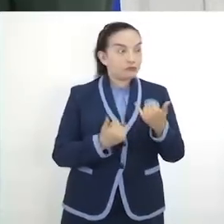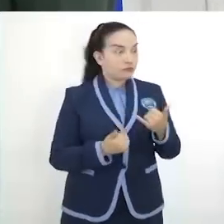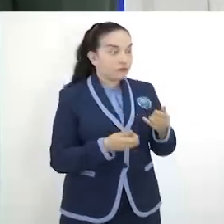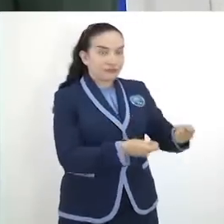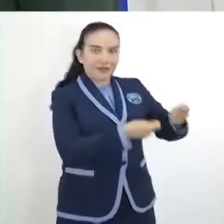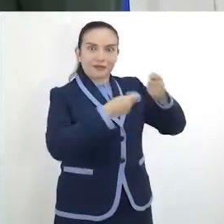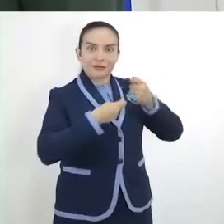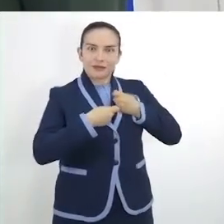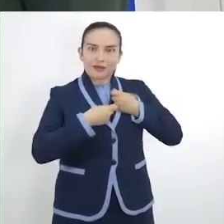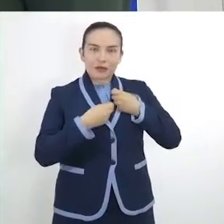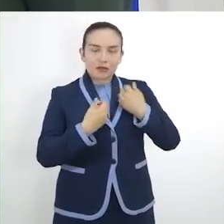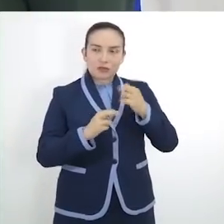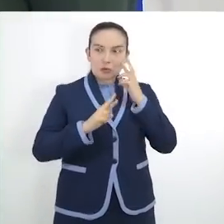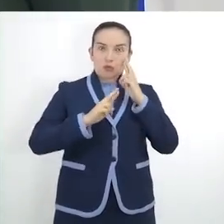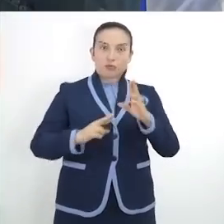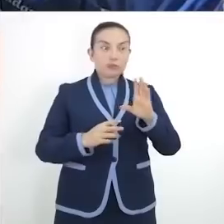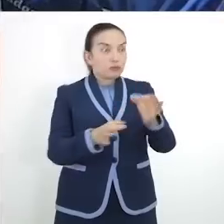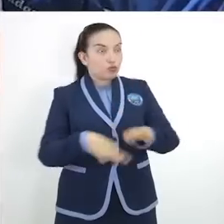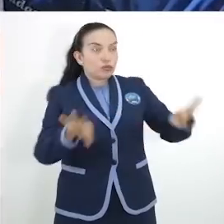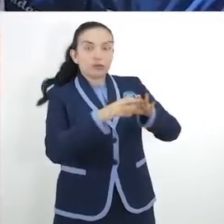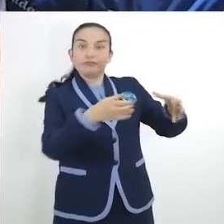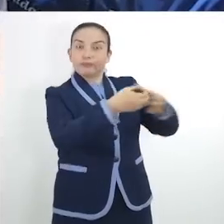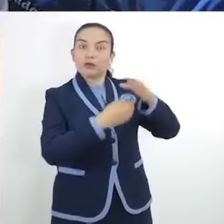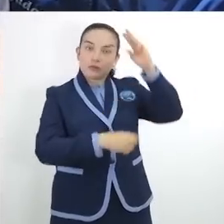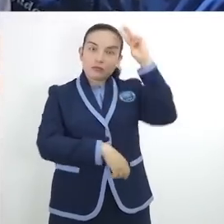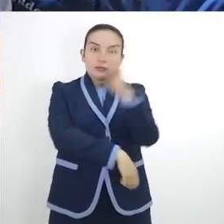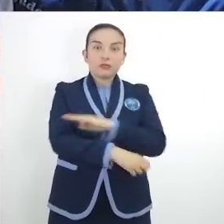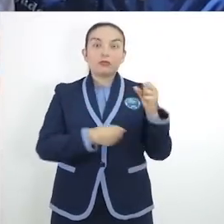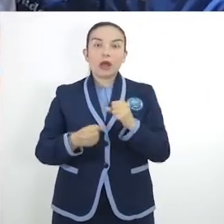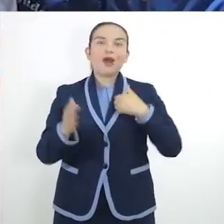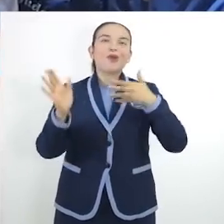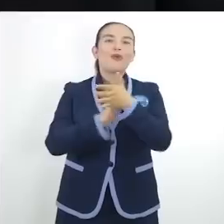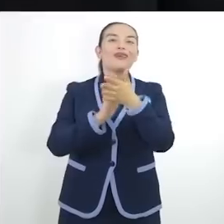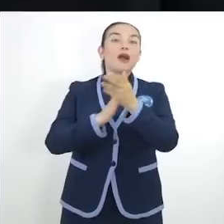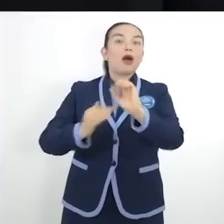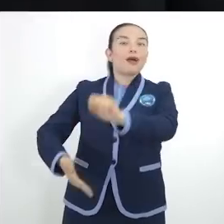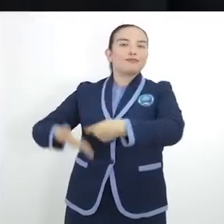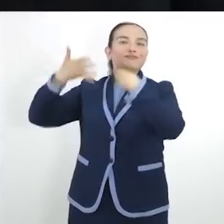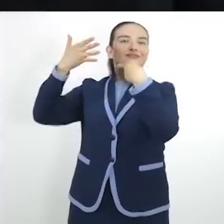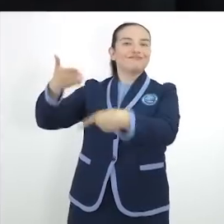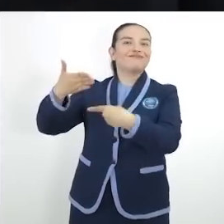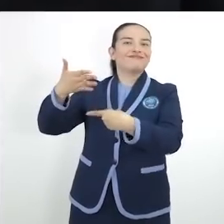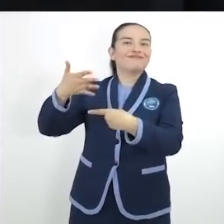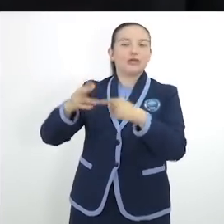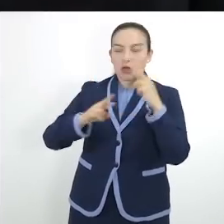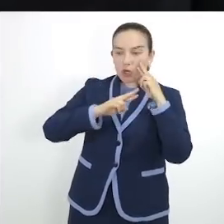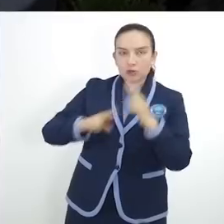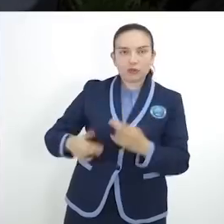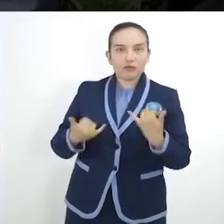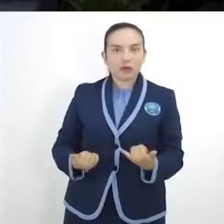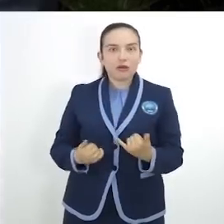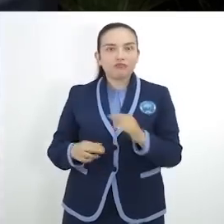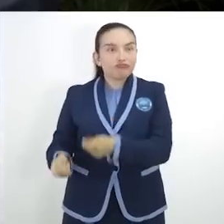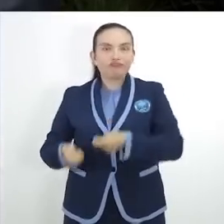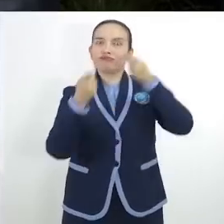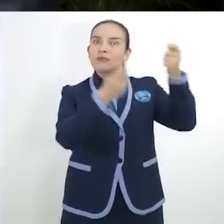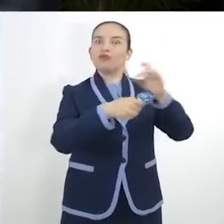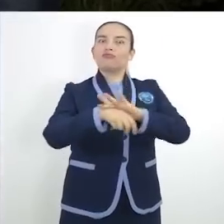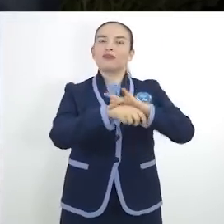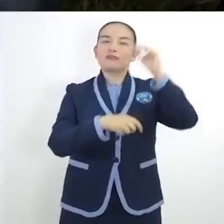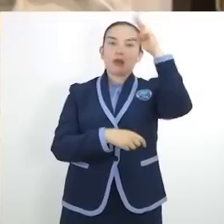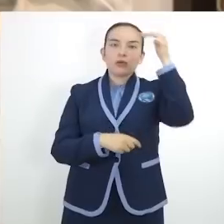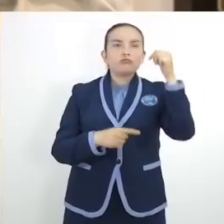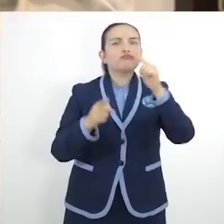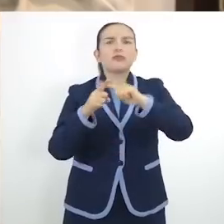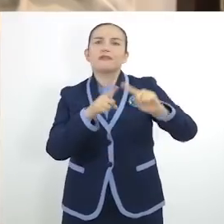de armas de esta importante unidad militar, se destaca que se trata del octavo reconocimiento entregado a la doctora María Luisa Piraquive por parte